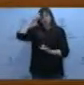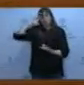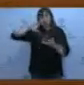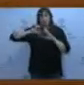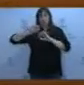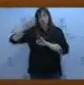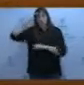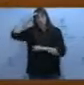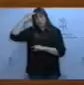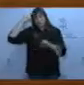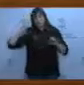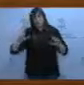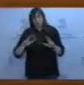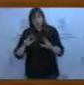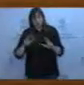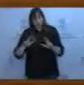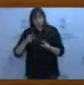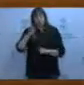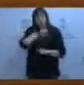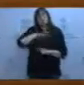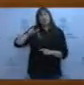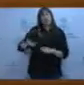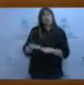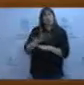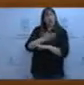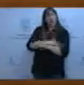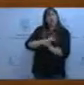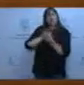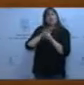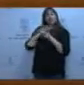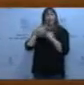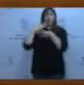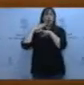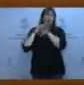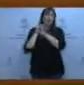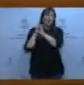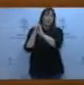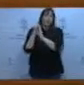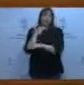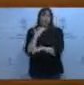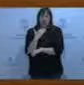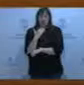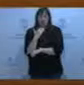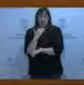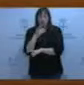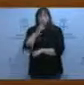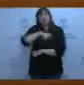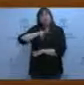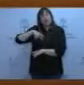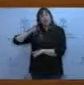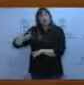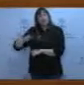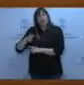grave, personas que han atravesado por situaciones de adicción o personas que han tenido tentativas